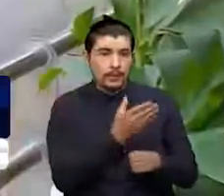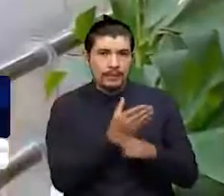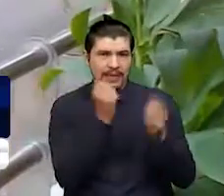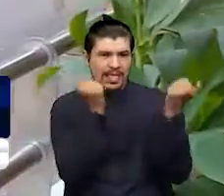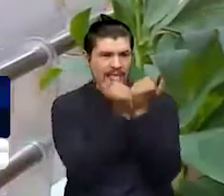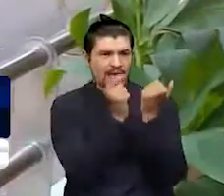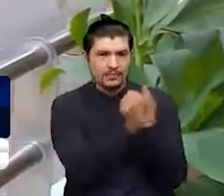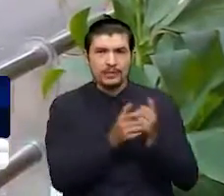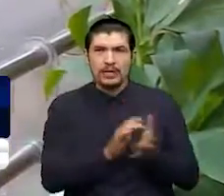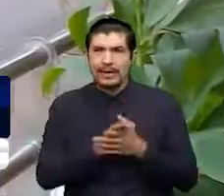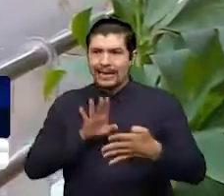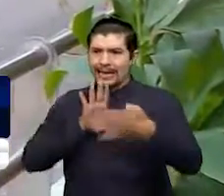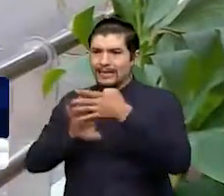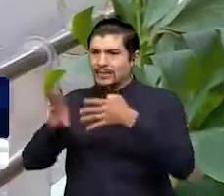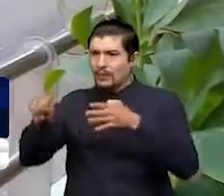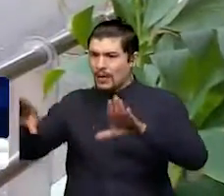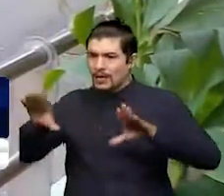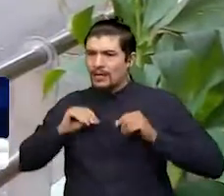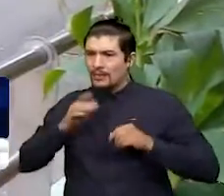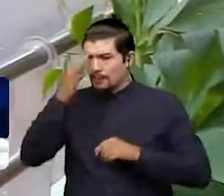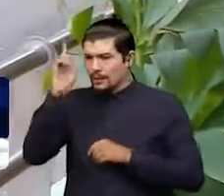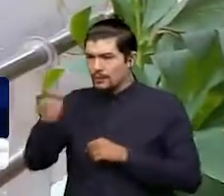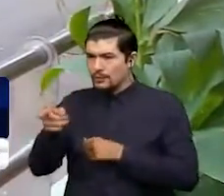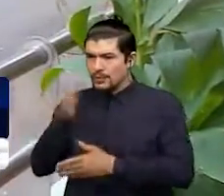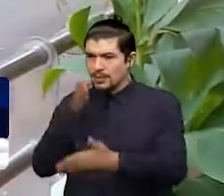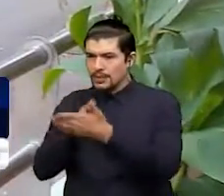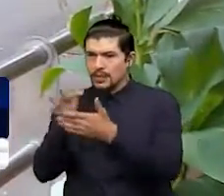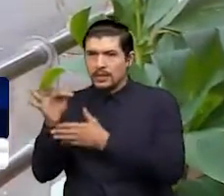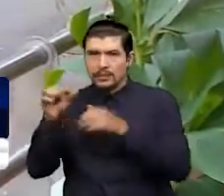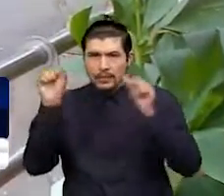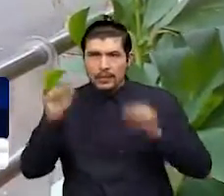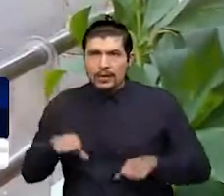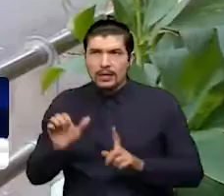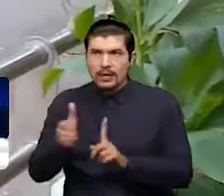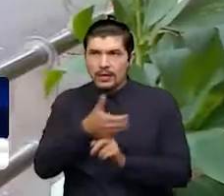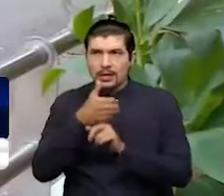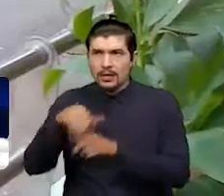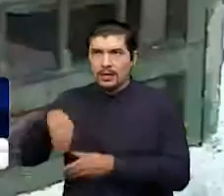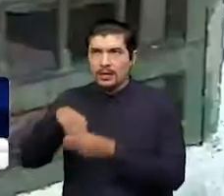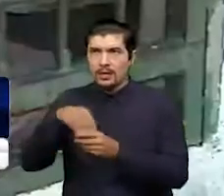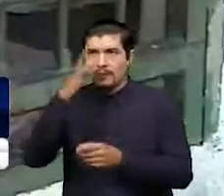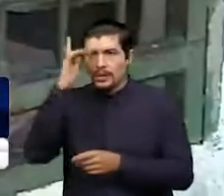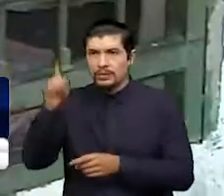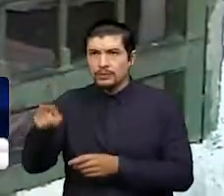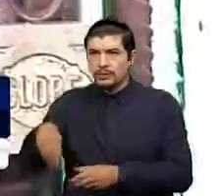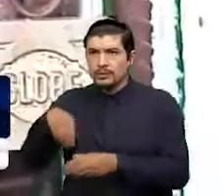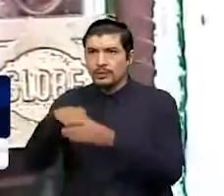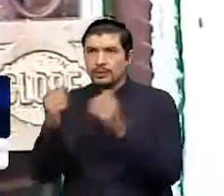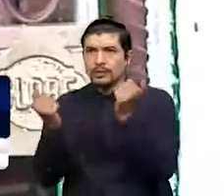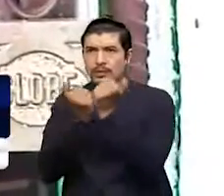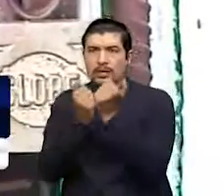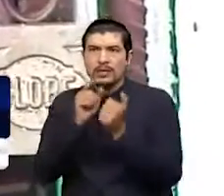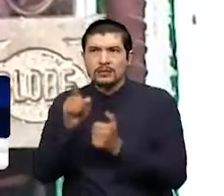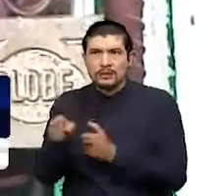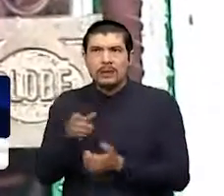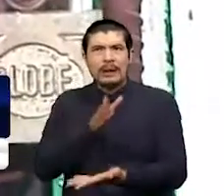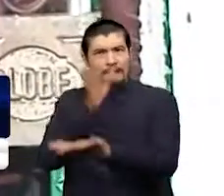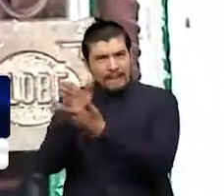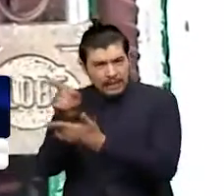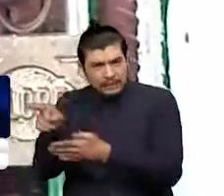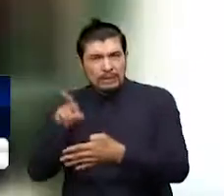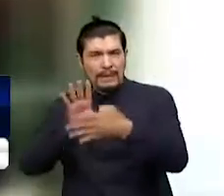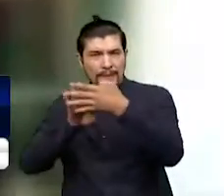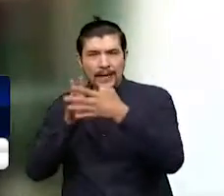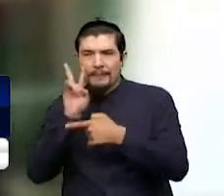que hace si la cárcel no lo recibe porque hay una tutela para salvaguardar a los que están adentro porque es que los estamentos están asignados desde en un paseíto por la cárcel vaya y